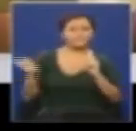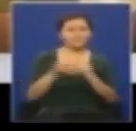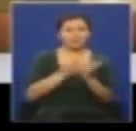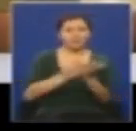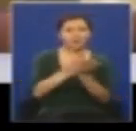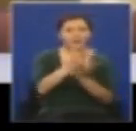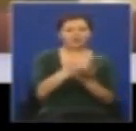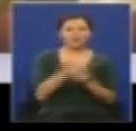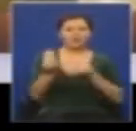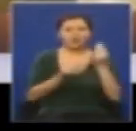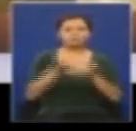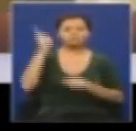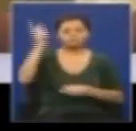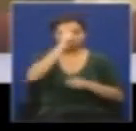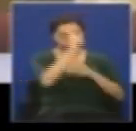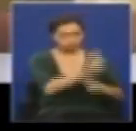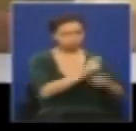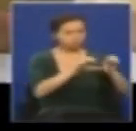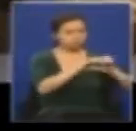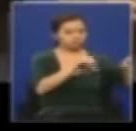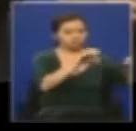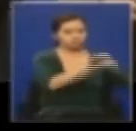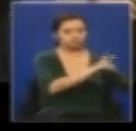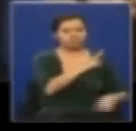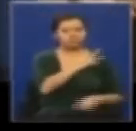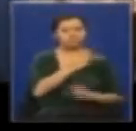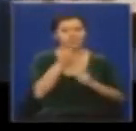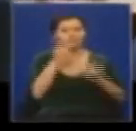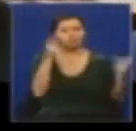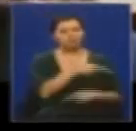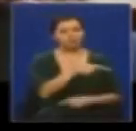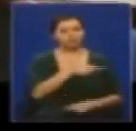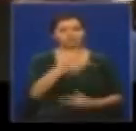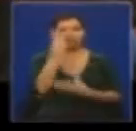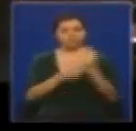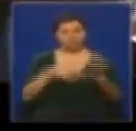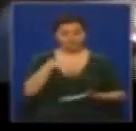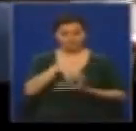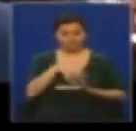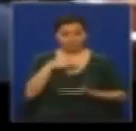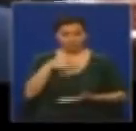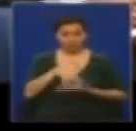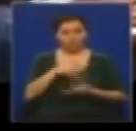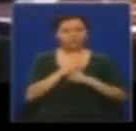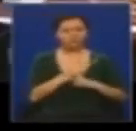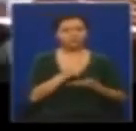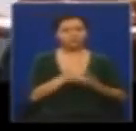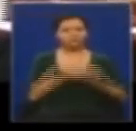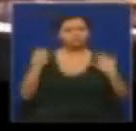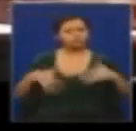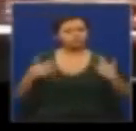ingeniería mecánica acreditada de una universidad pública. Estudiantes de ambas carreras explican los beneficios que